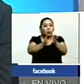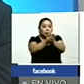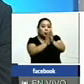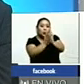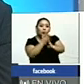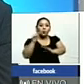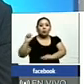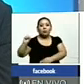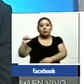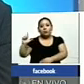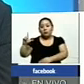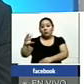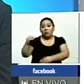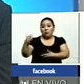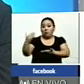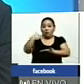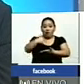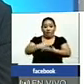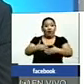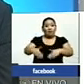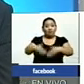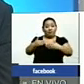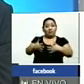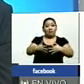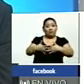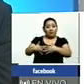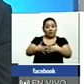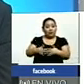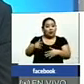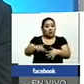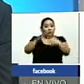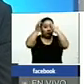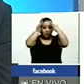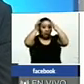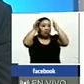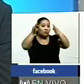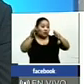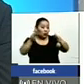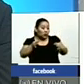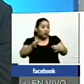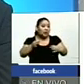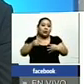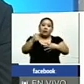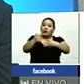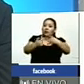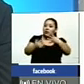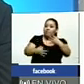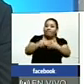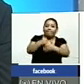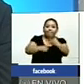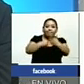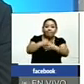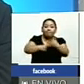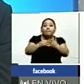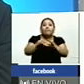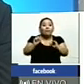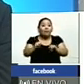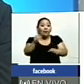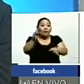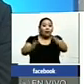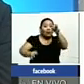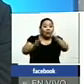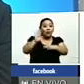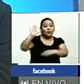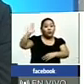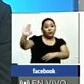inmigrantes que llegaban a la frontera sur de Estados Unidos. Una decisión que podría abrir una nueva batalla legal que llegue hasta la Corte Suprema de